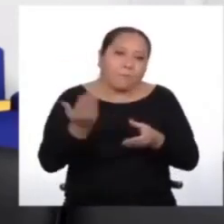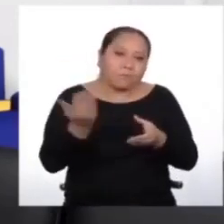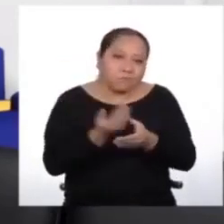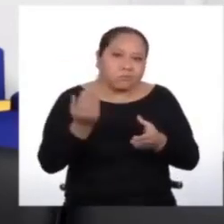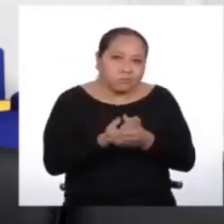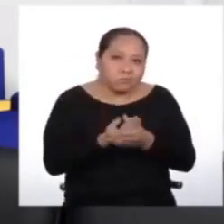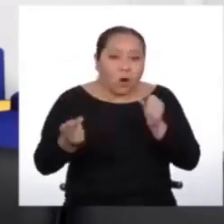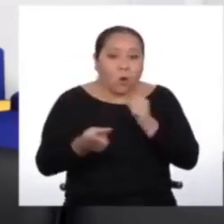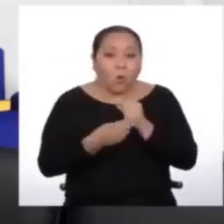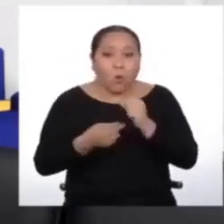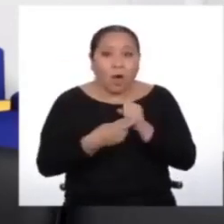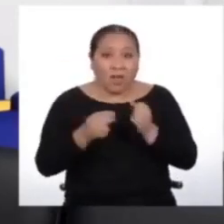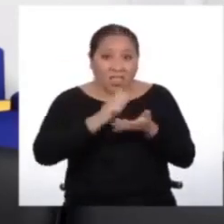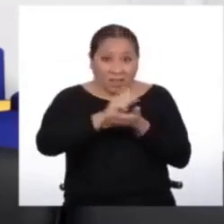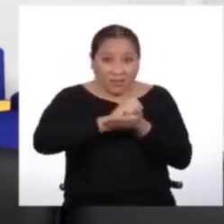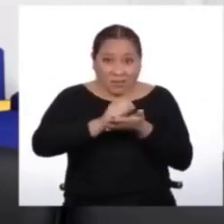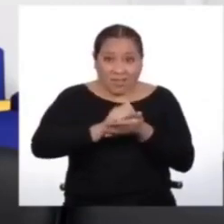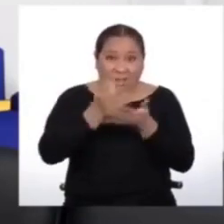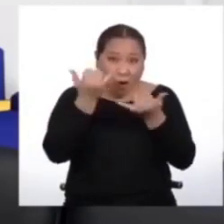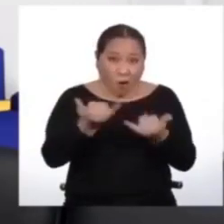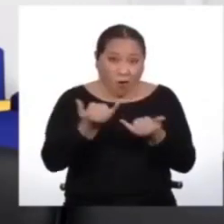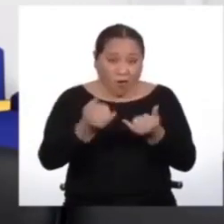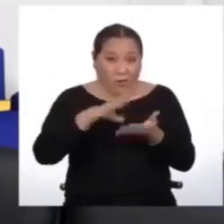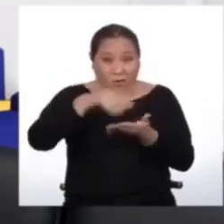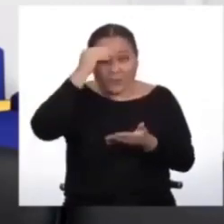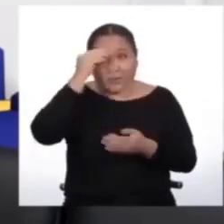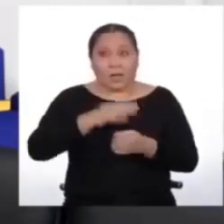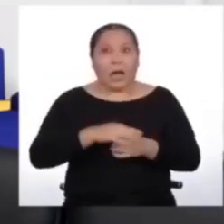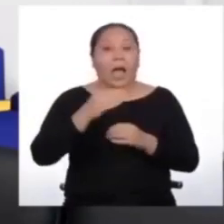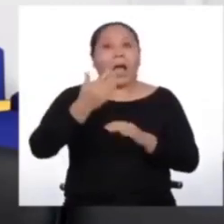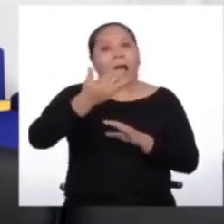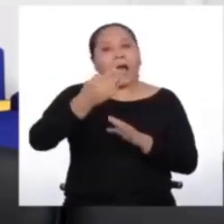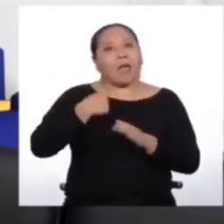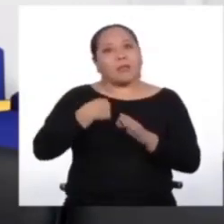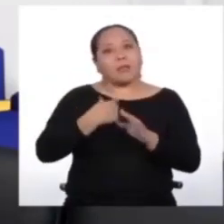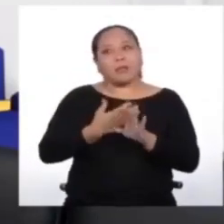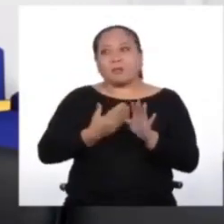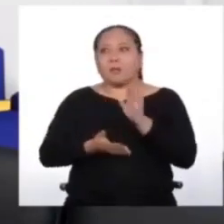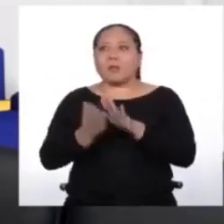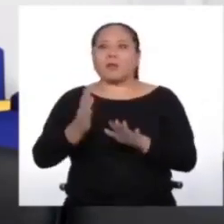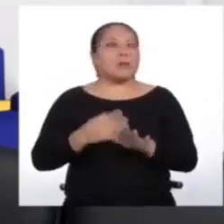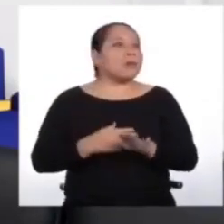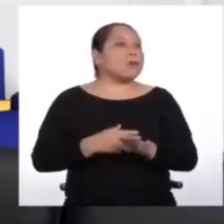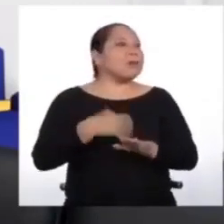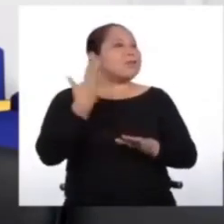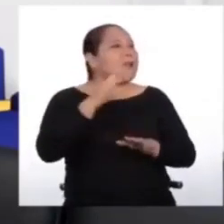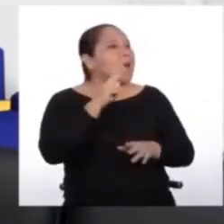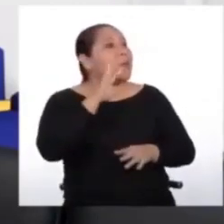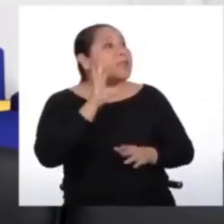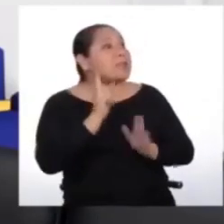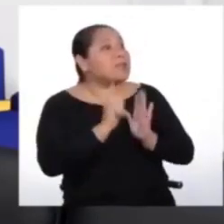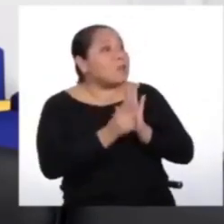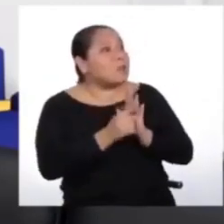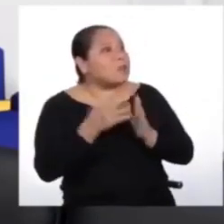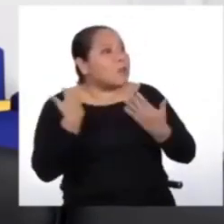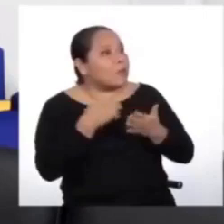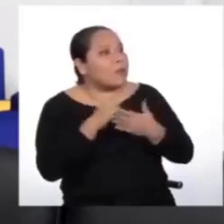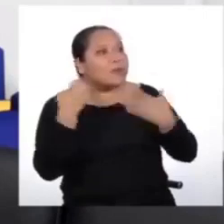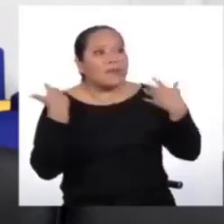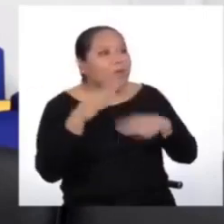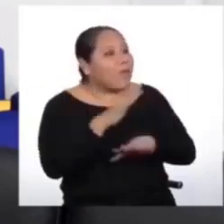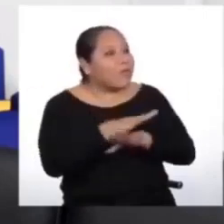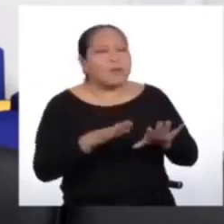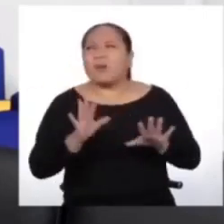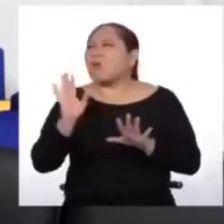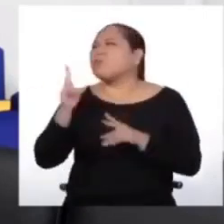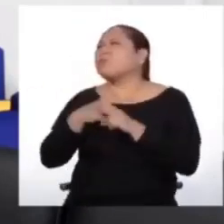resultados de las distintas operaciones que hicimos hoy, ¿sí? Y oigan, antes de irme... Yeremis, son solo 25 minutos de programa, ya fue.